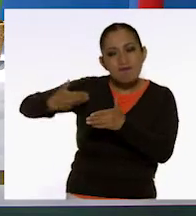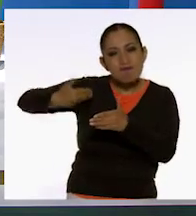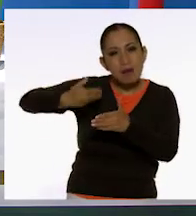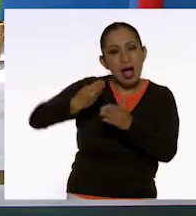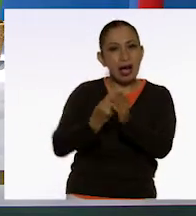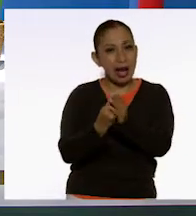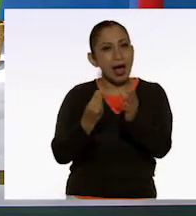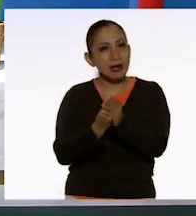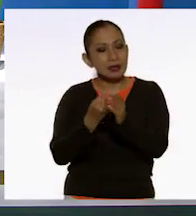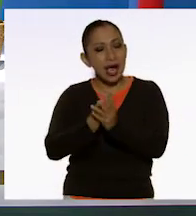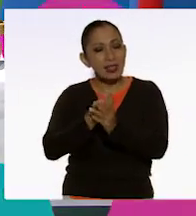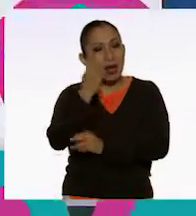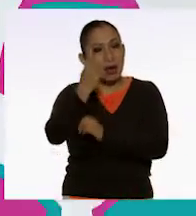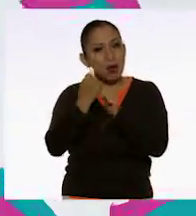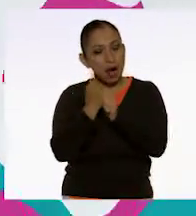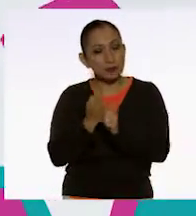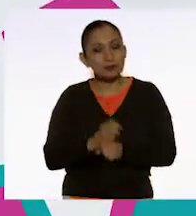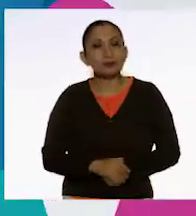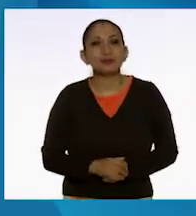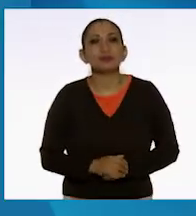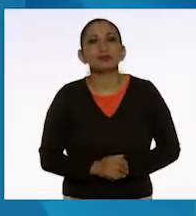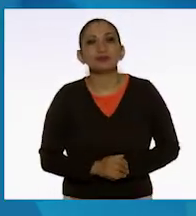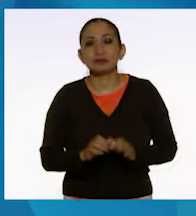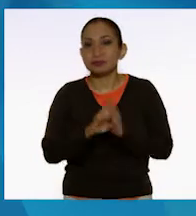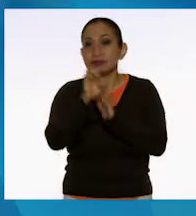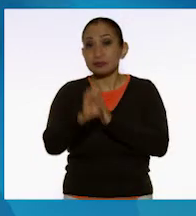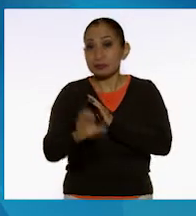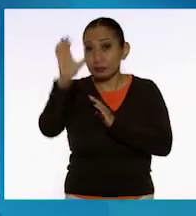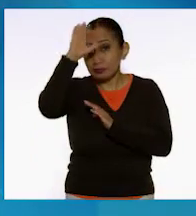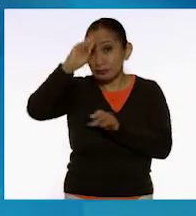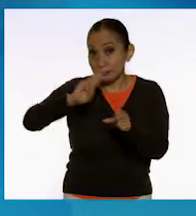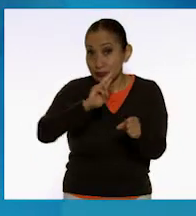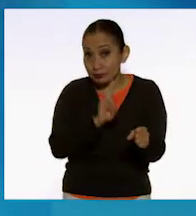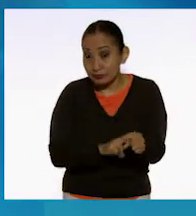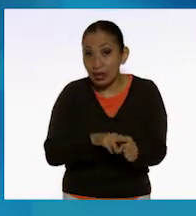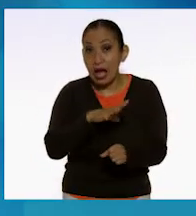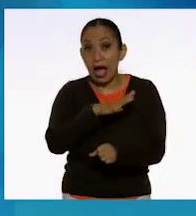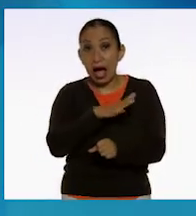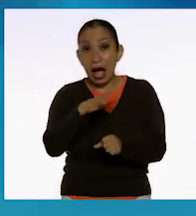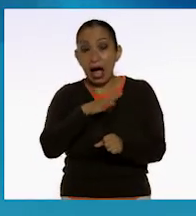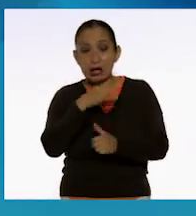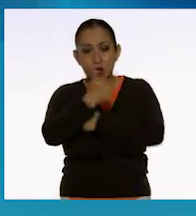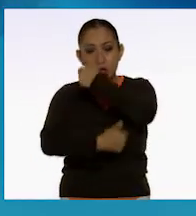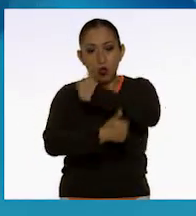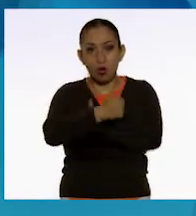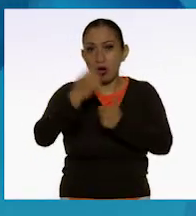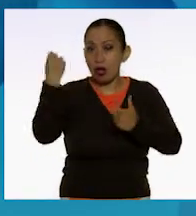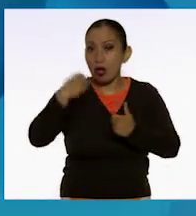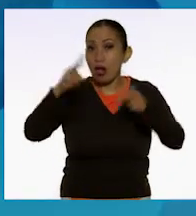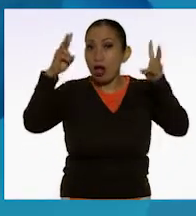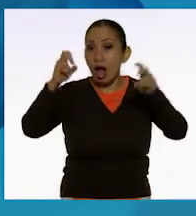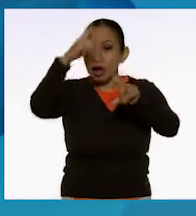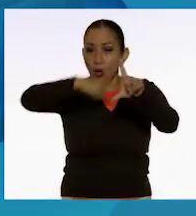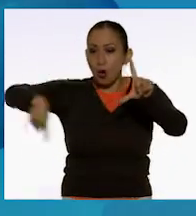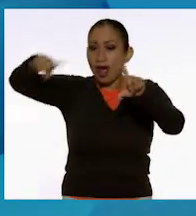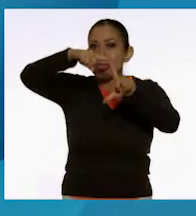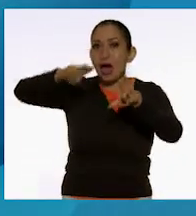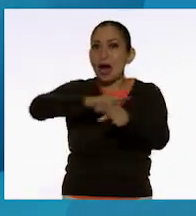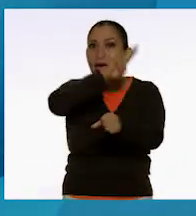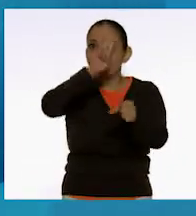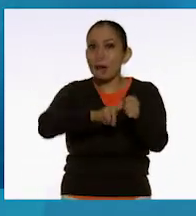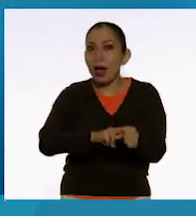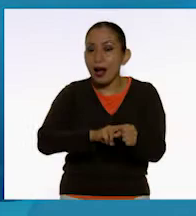durante el desarrollo del ciclo escolar. Por ejemplo, en Ciencias Naturales hay un concurso que se llama Ruleta de la